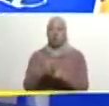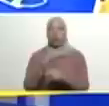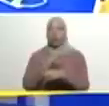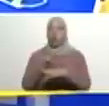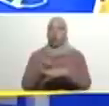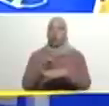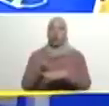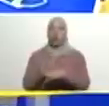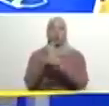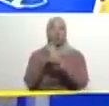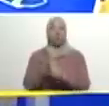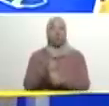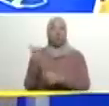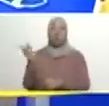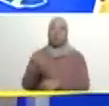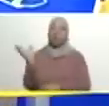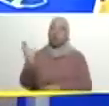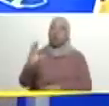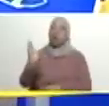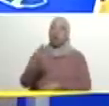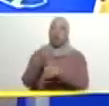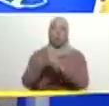No lo esperaba cuando vine a Caracas.